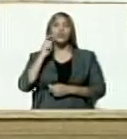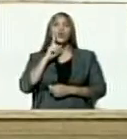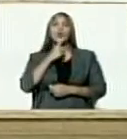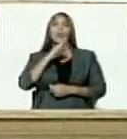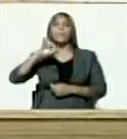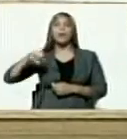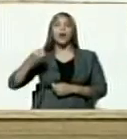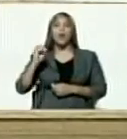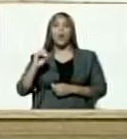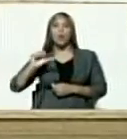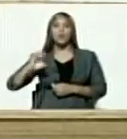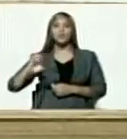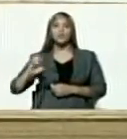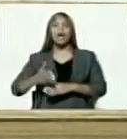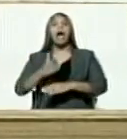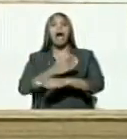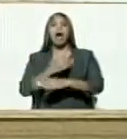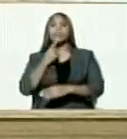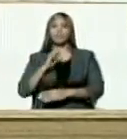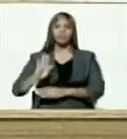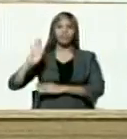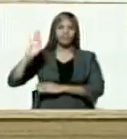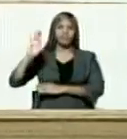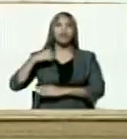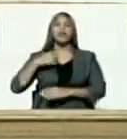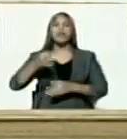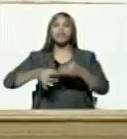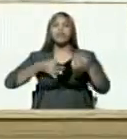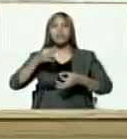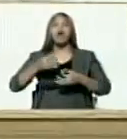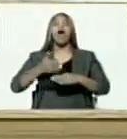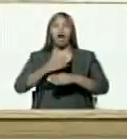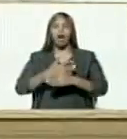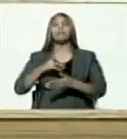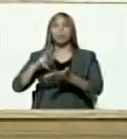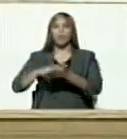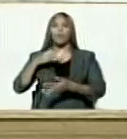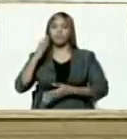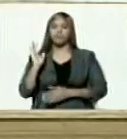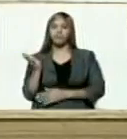que previamente había solicitado a la tribuna de oradores y previamente se le había concedido.